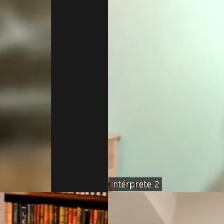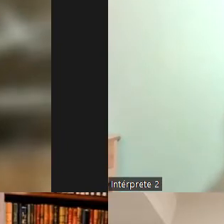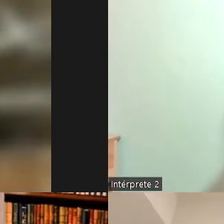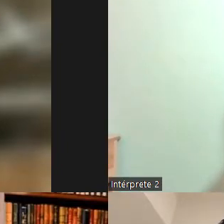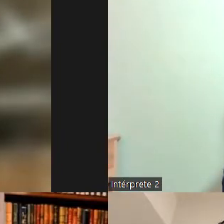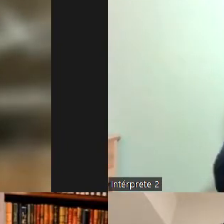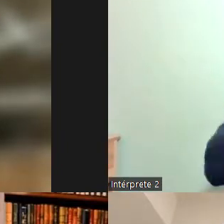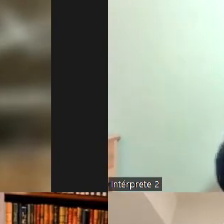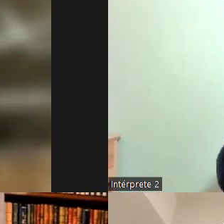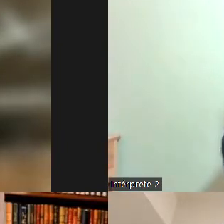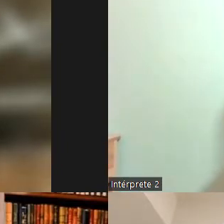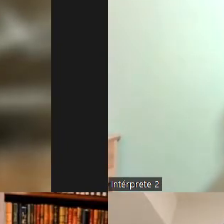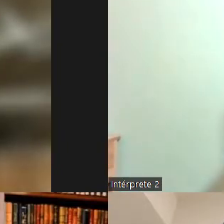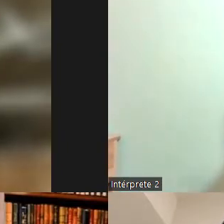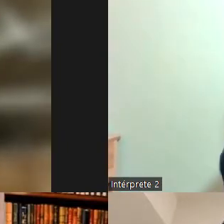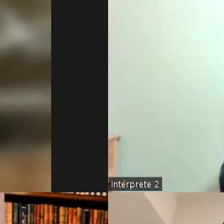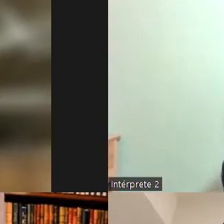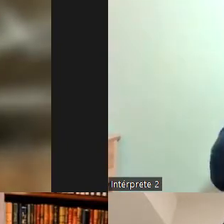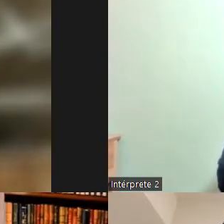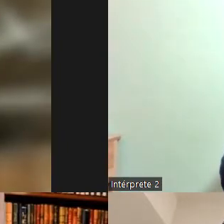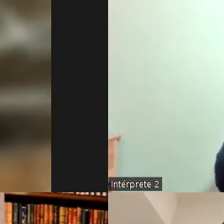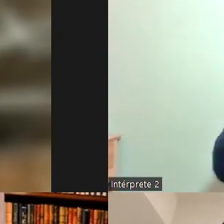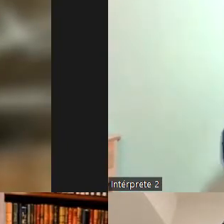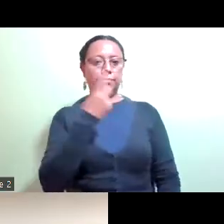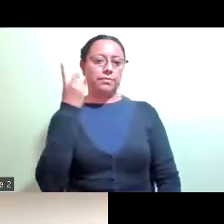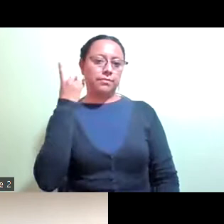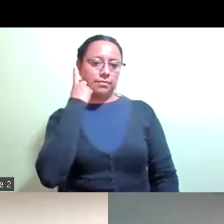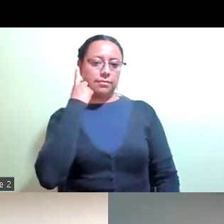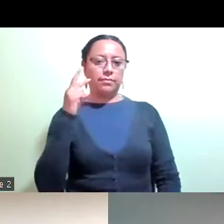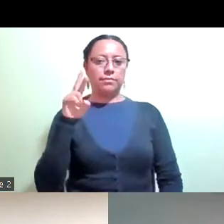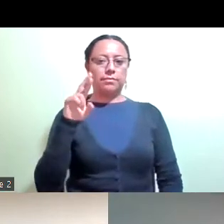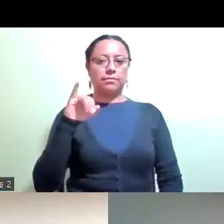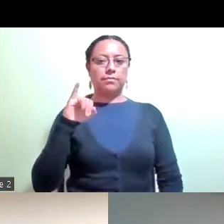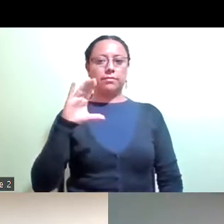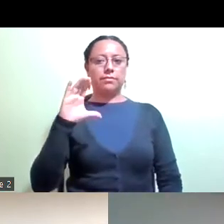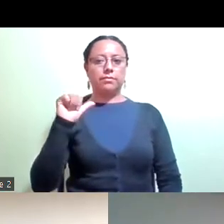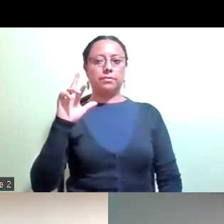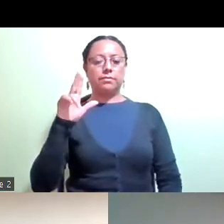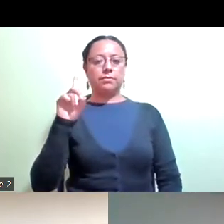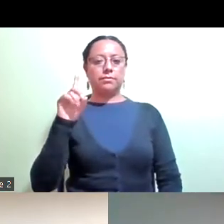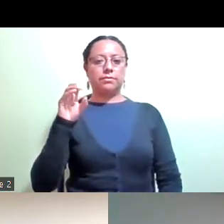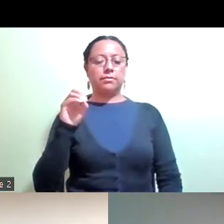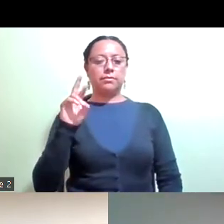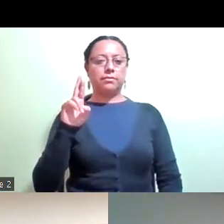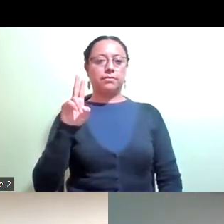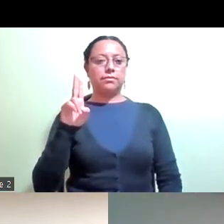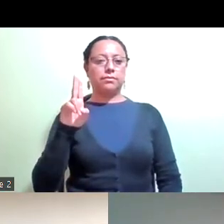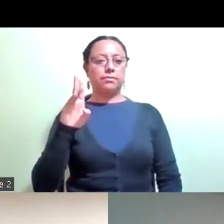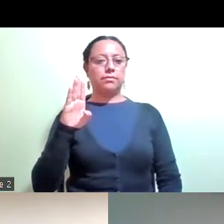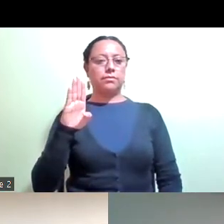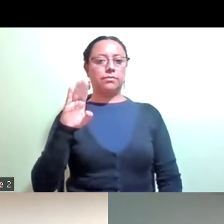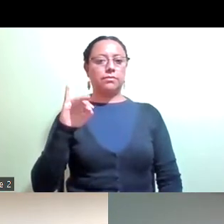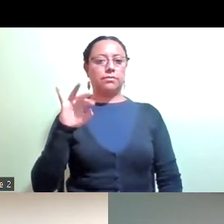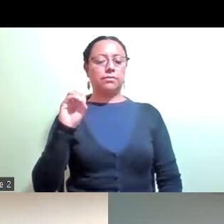Gracias, diputado. Y el de la voz, diputado Ricardo Rubio Torres, en contra. Diputada presidenta, le